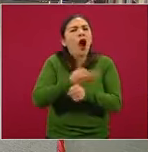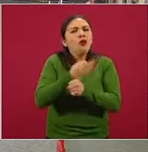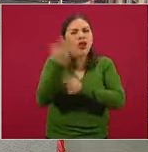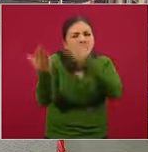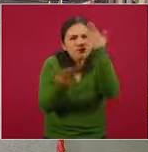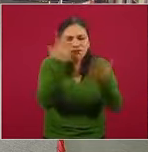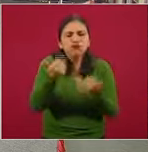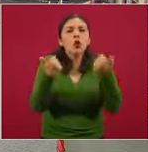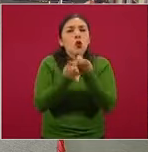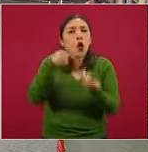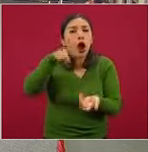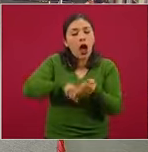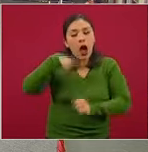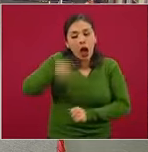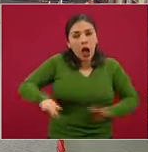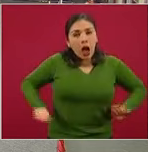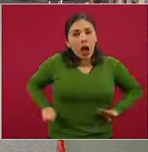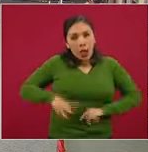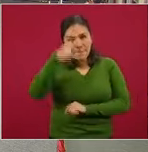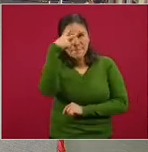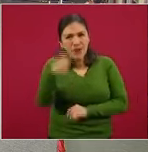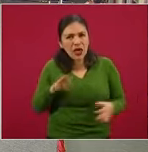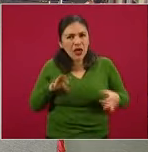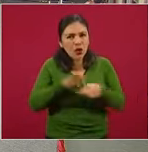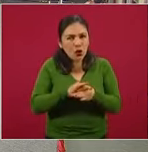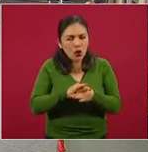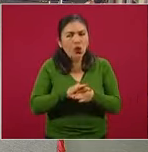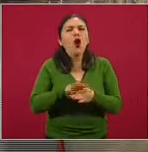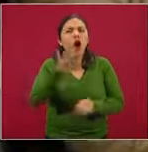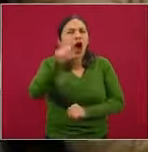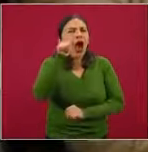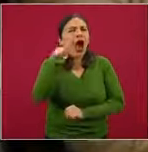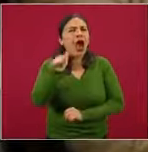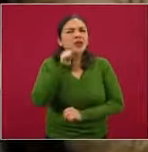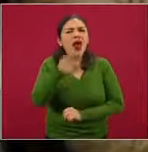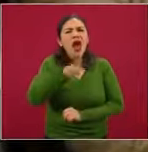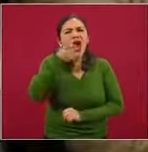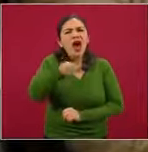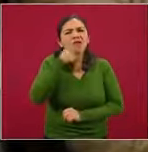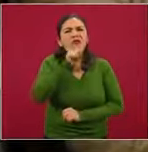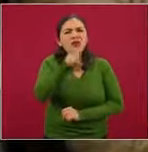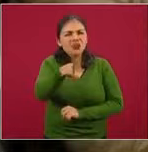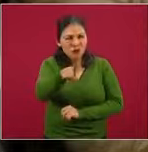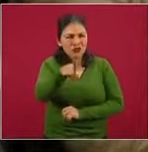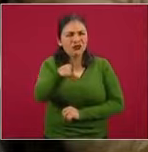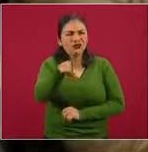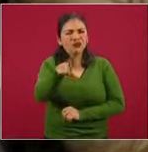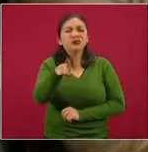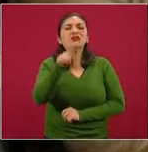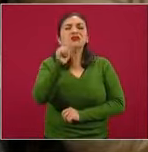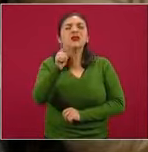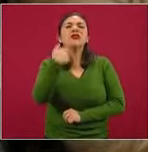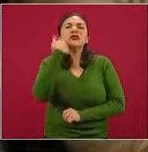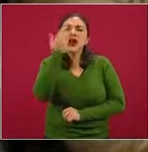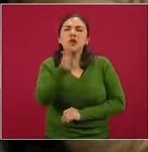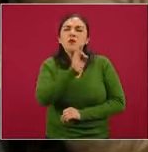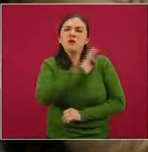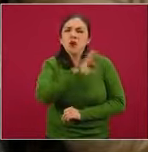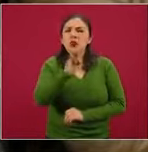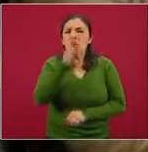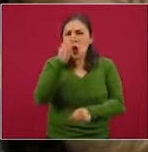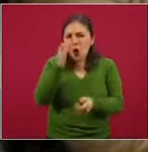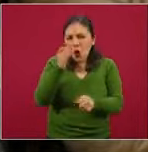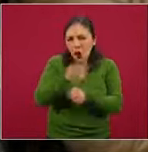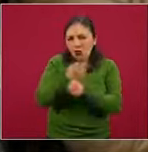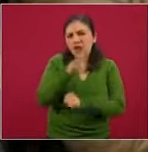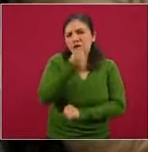pero que involucren al país. Y también sé que ayer comentó algo al respecto, pero me gustaría que